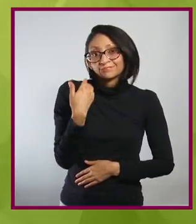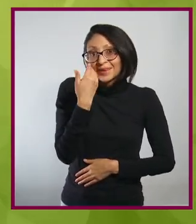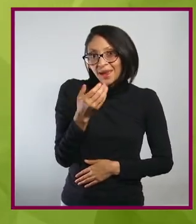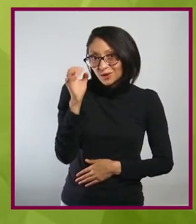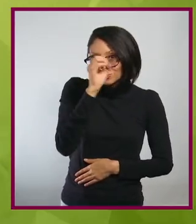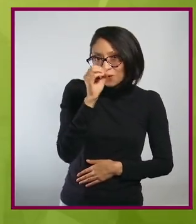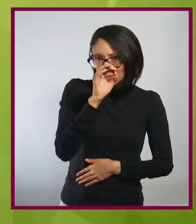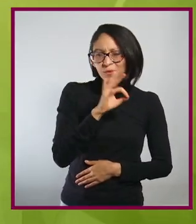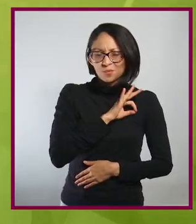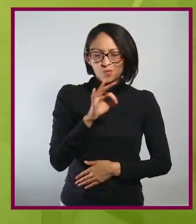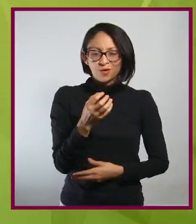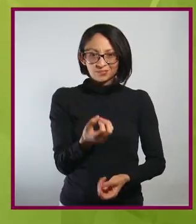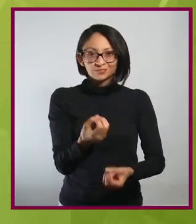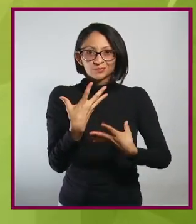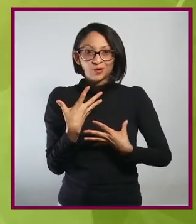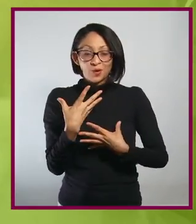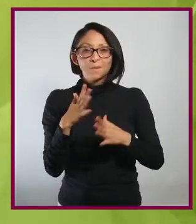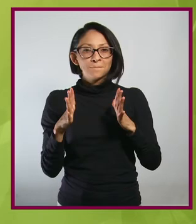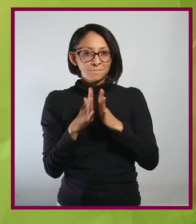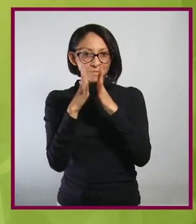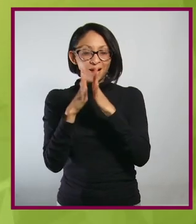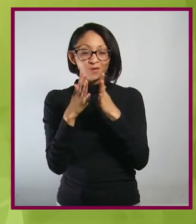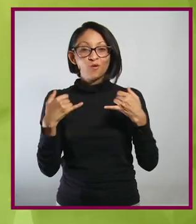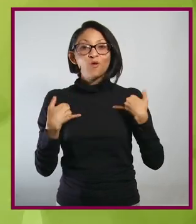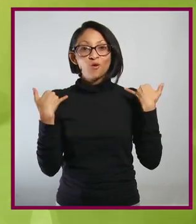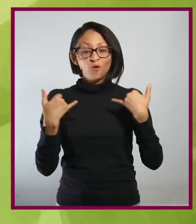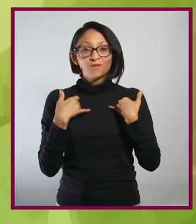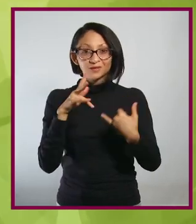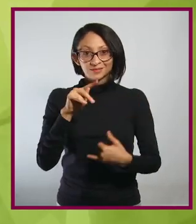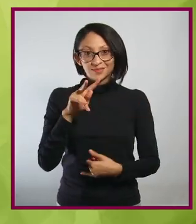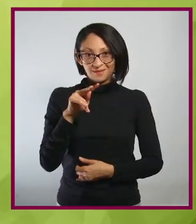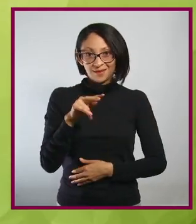interesa escucharte y conocer tu opinión. Participa con Jóvenes